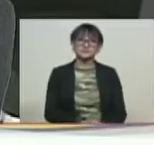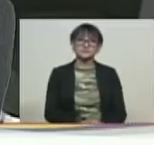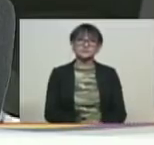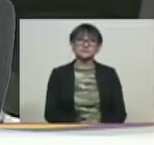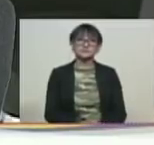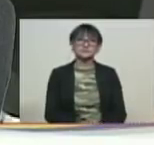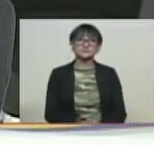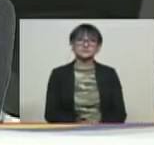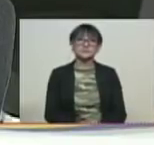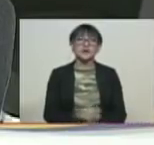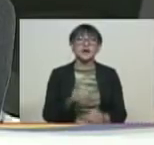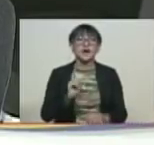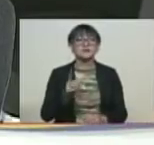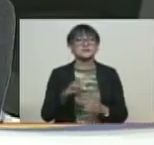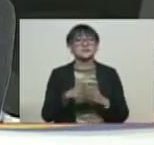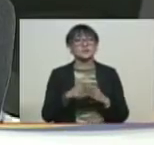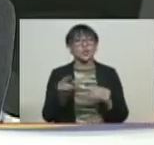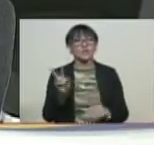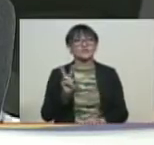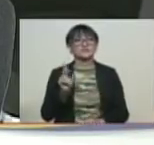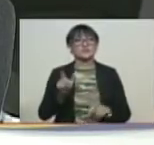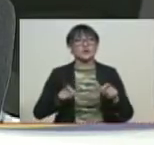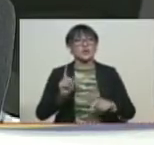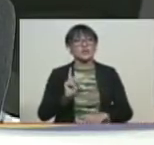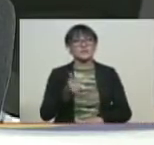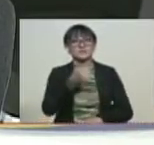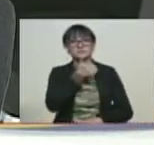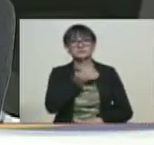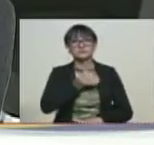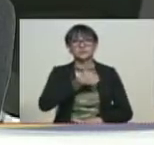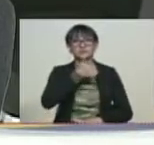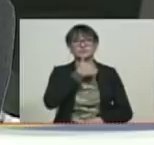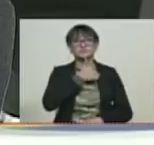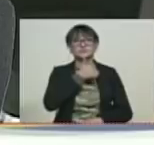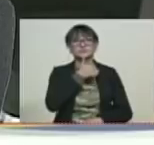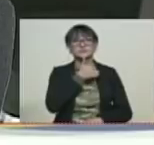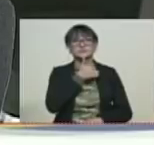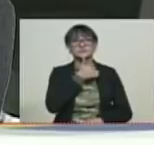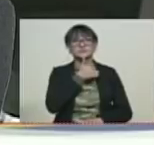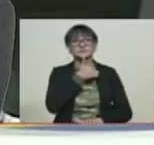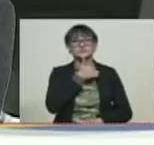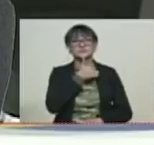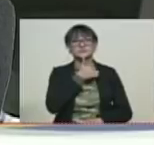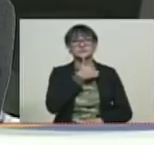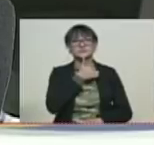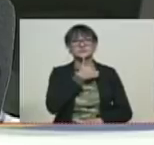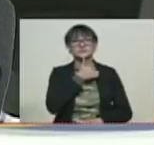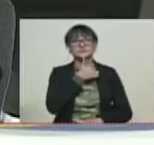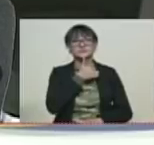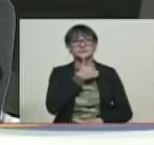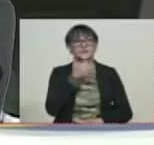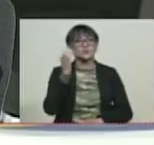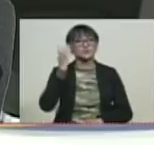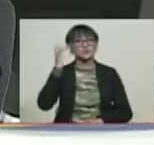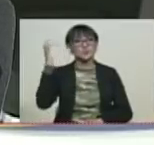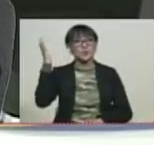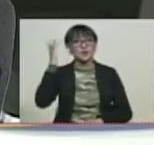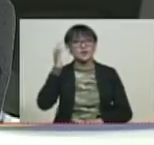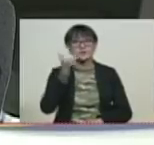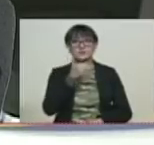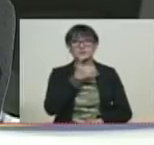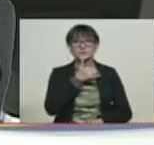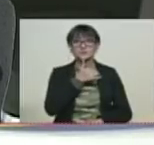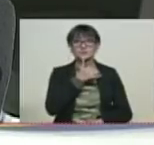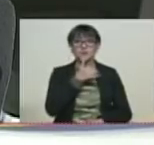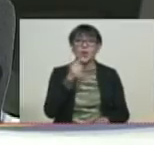Así debemos ser todos los venezolanos. Perseverantes, obsesivos en un sueño, en